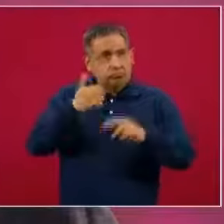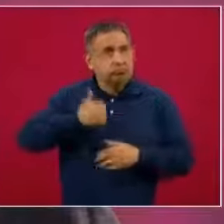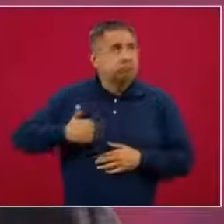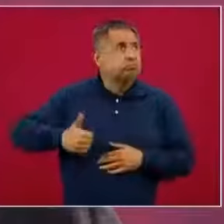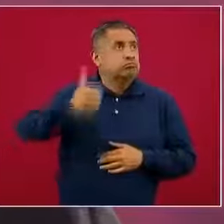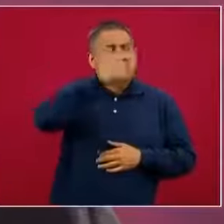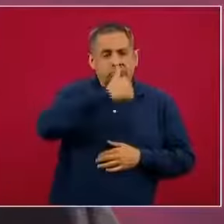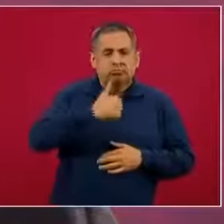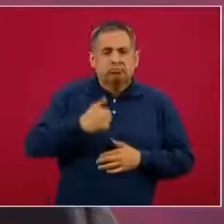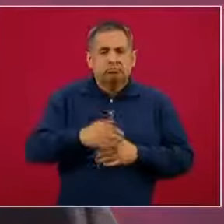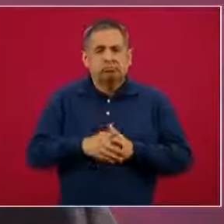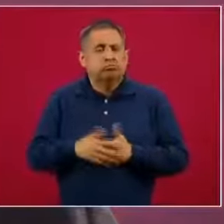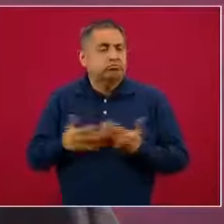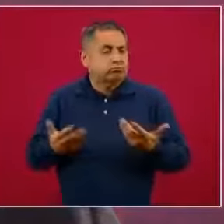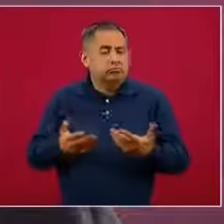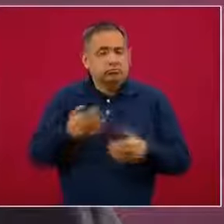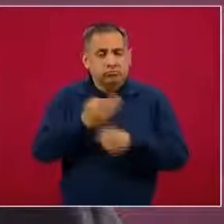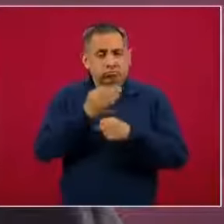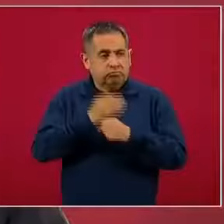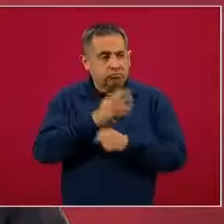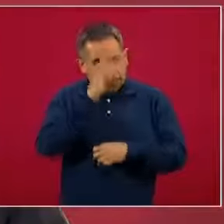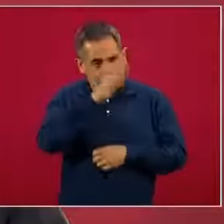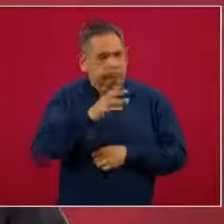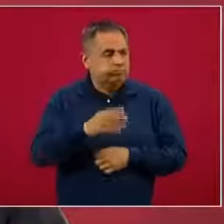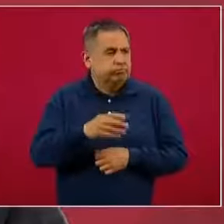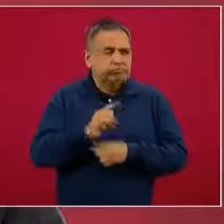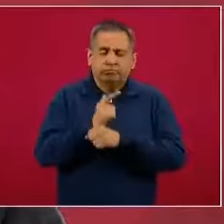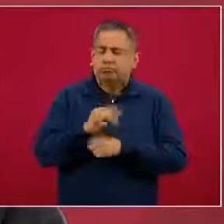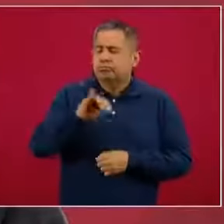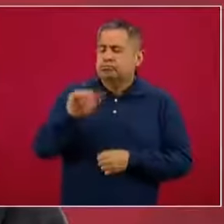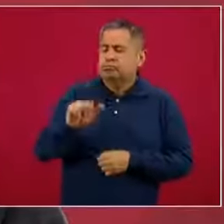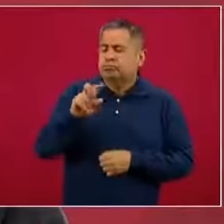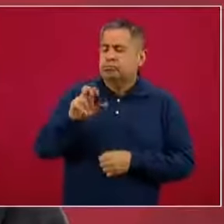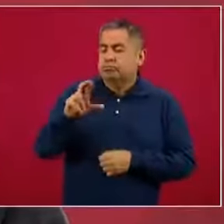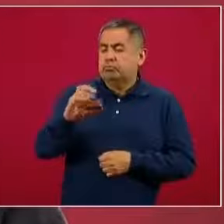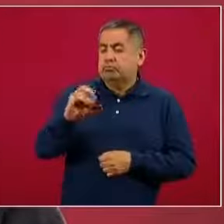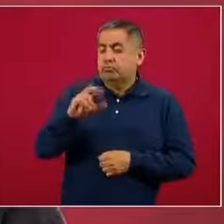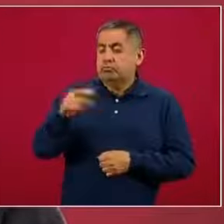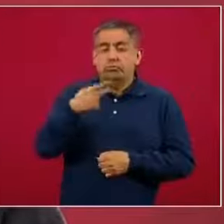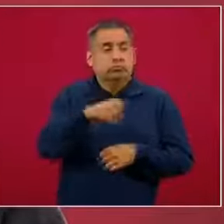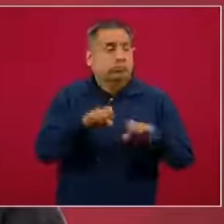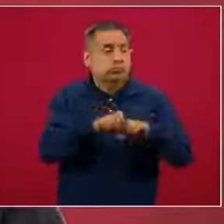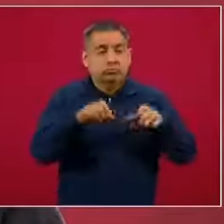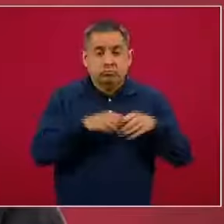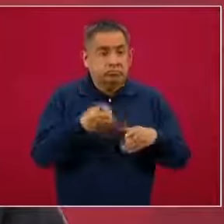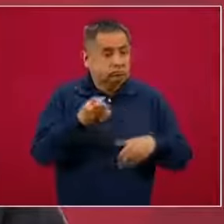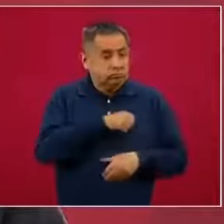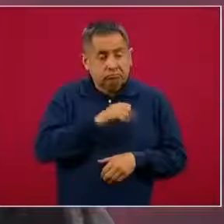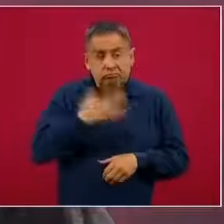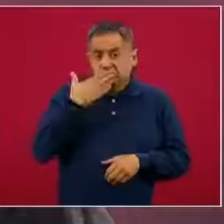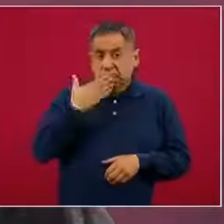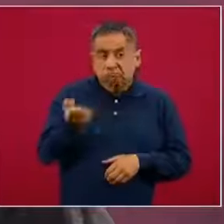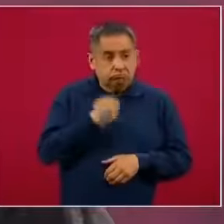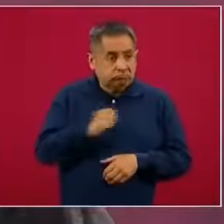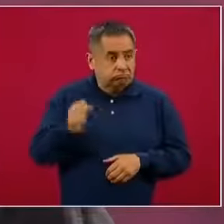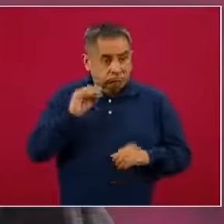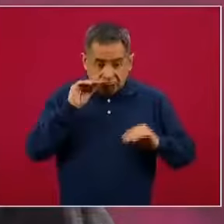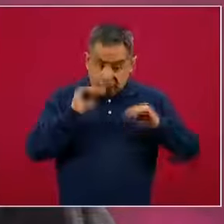uno de los mandatarios, en este caso al licenciado Javier Corral, a su equipo de salud, que es espléndido, realmente ha hecho un